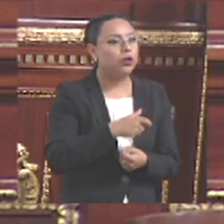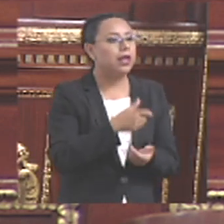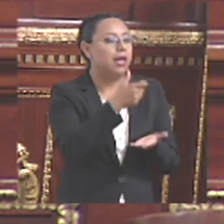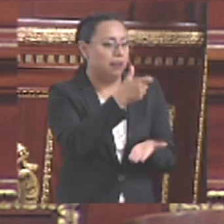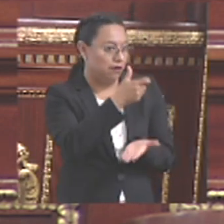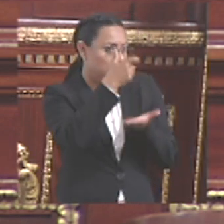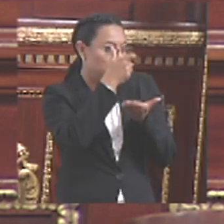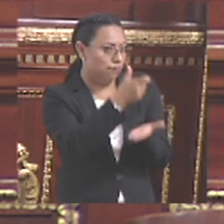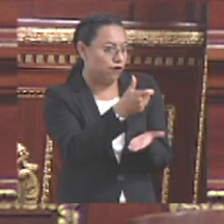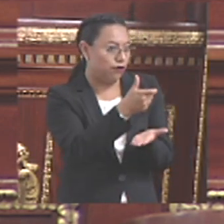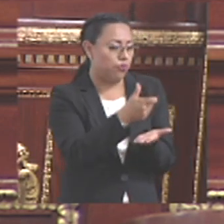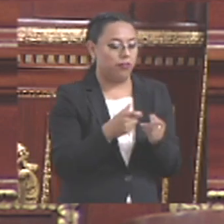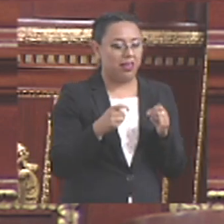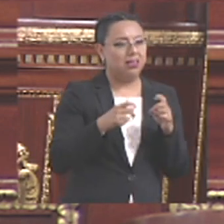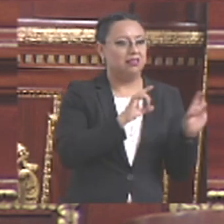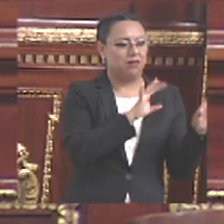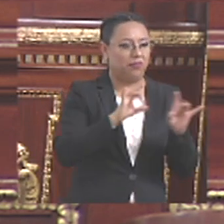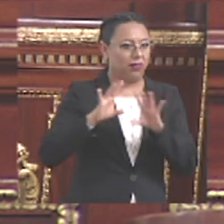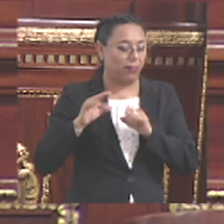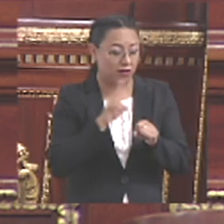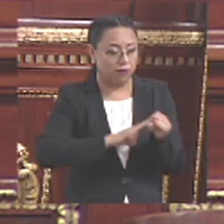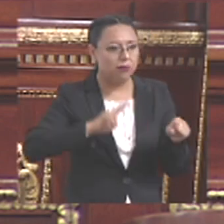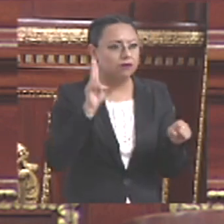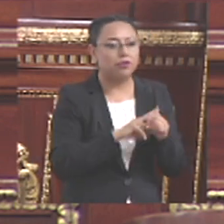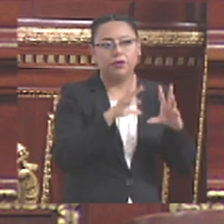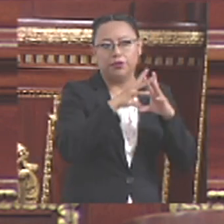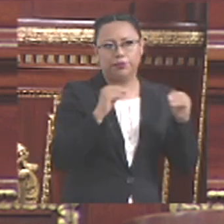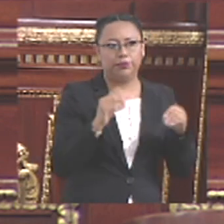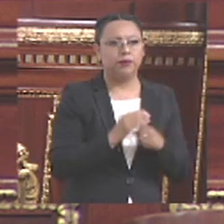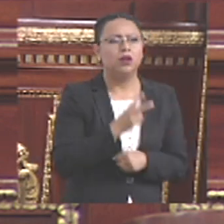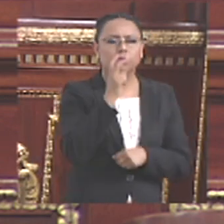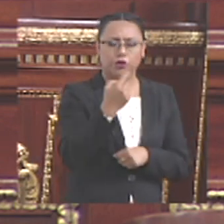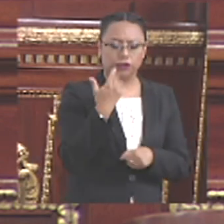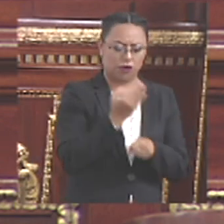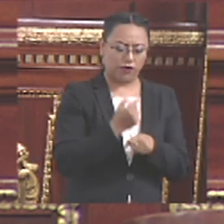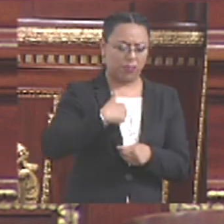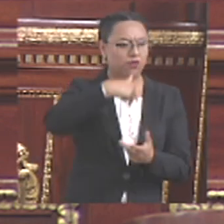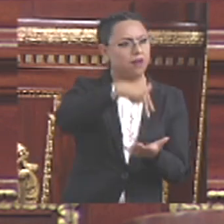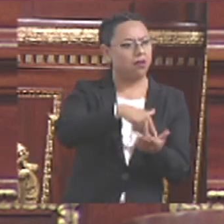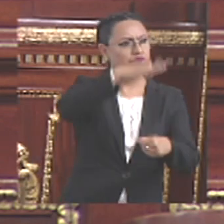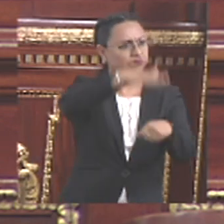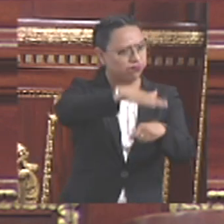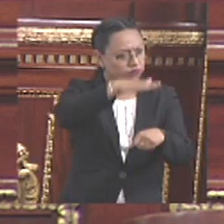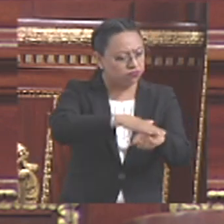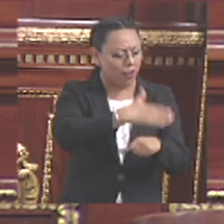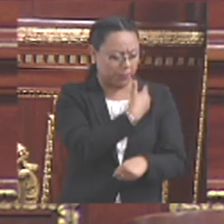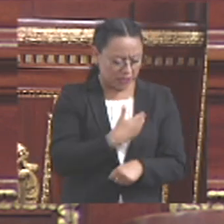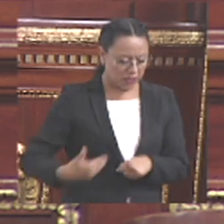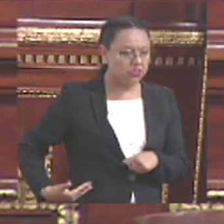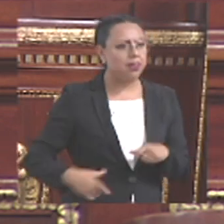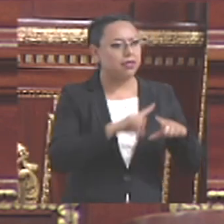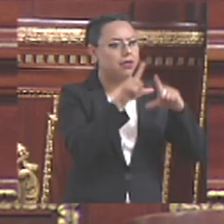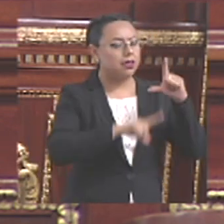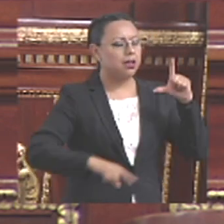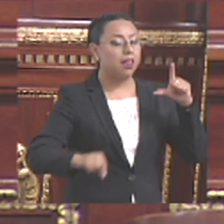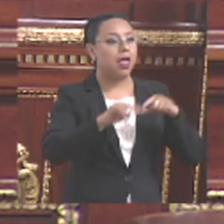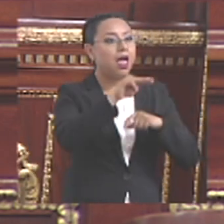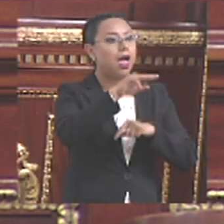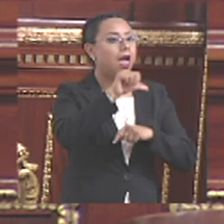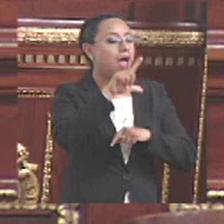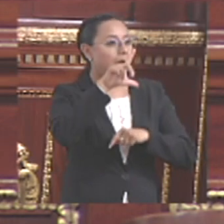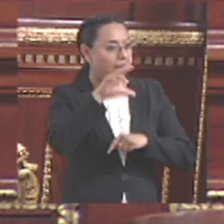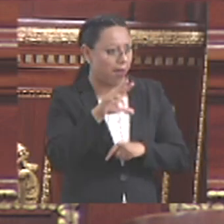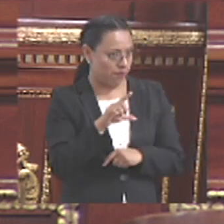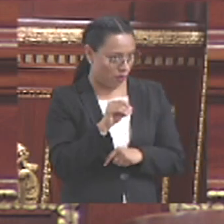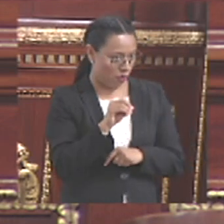tribuna exhorto al presidente de México, Andrés Manuel López Obrador, para que restablezca el Fondo de